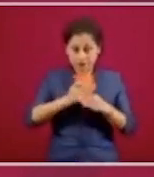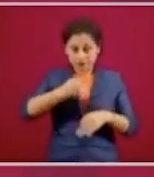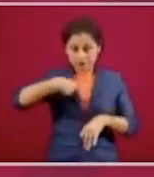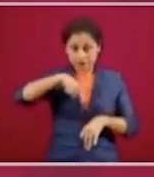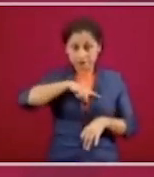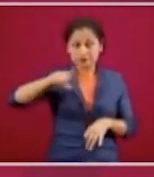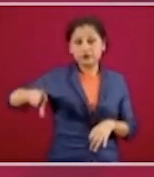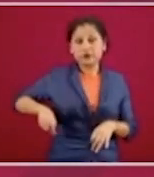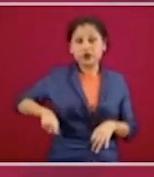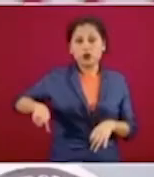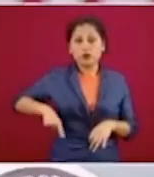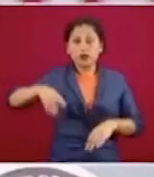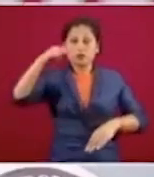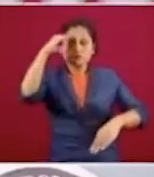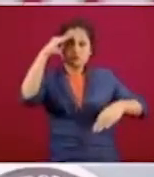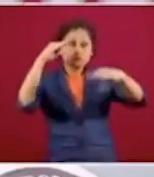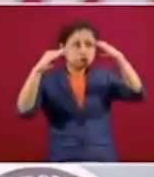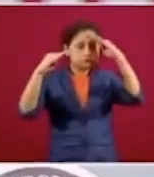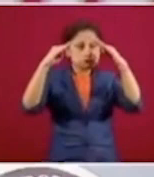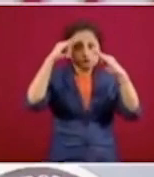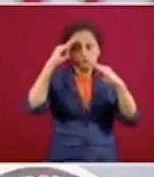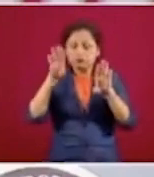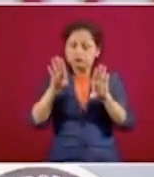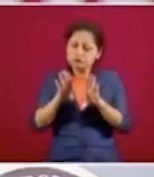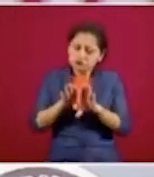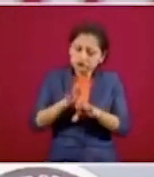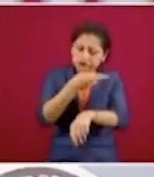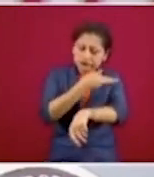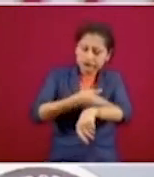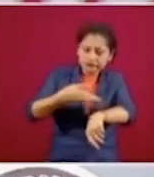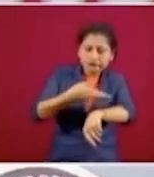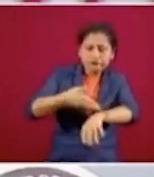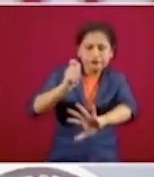para que se entregue. Además, no podíamos